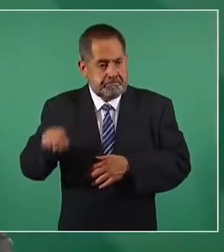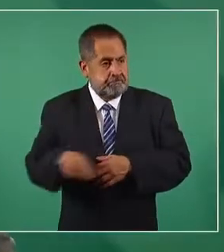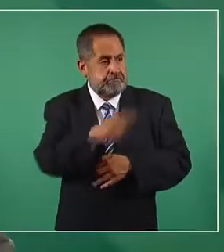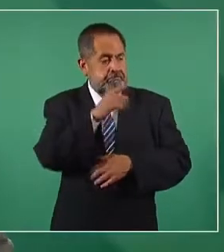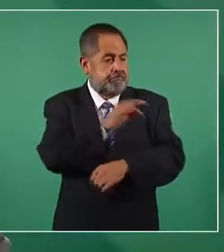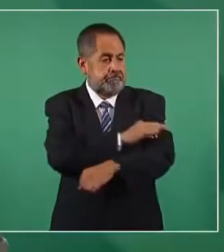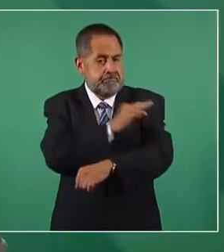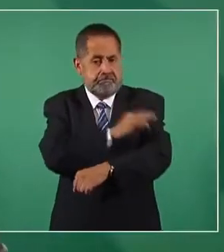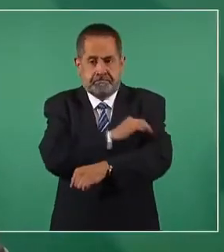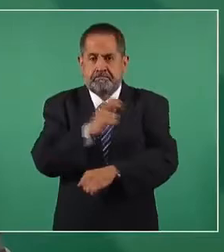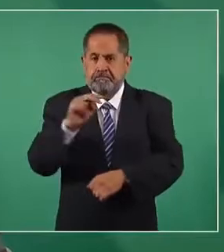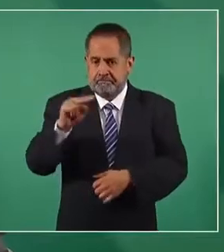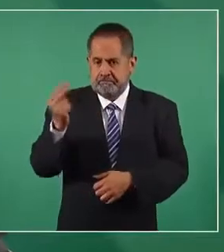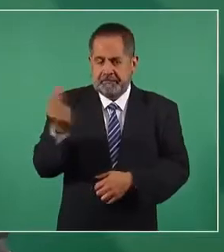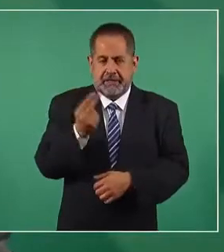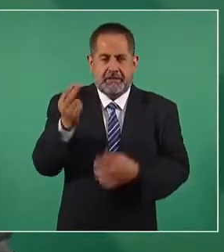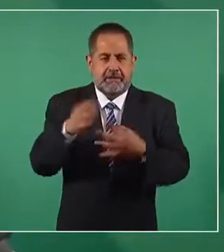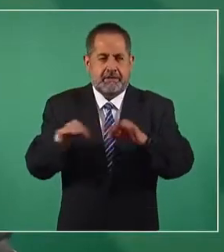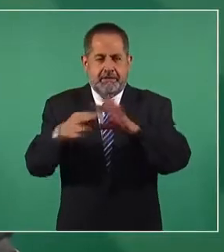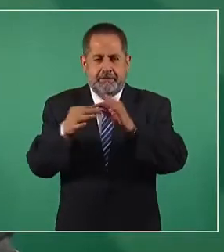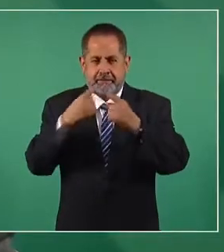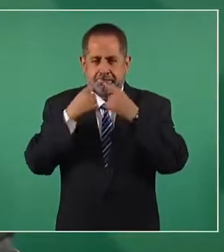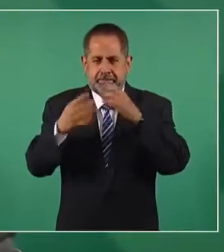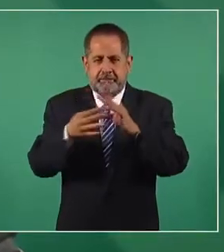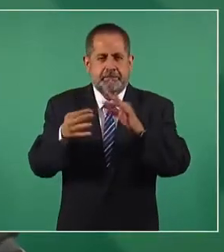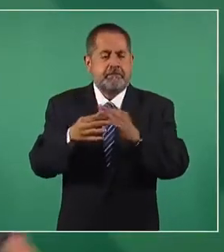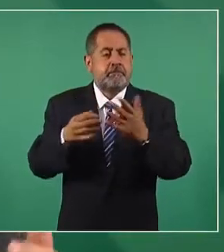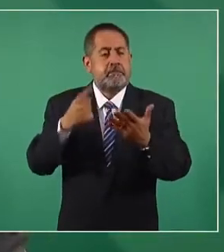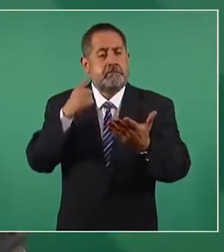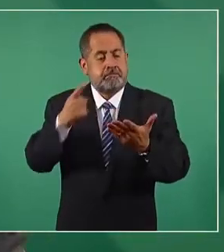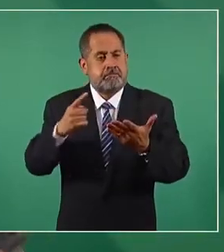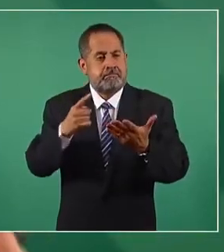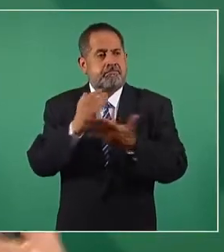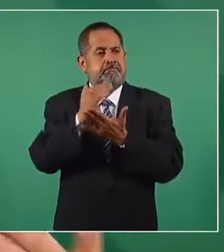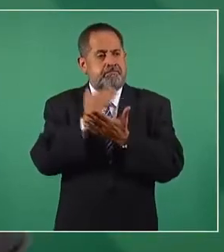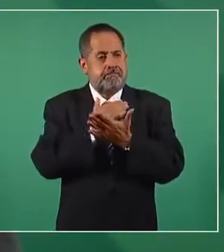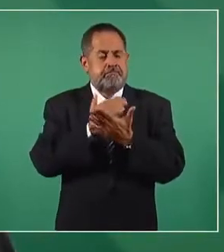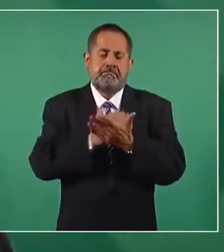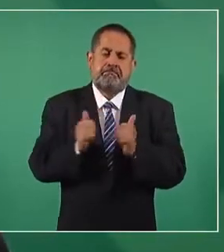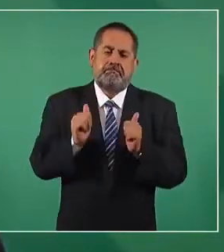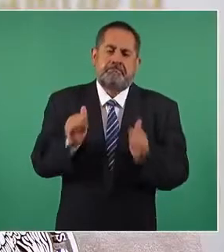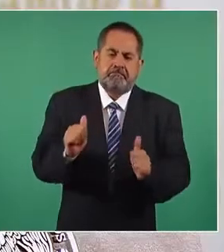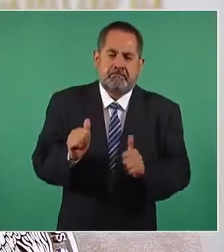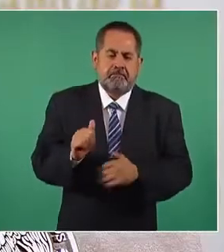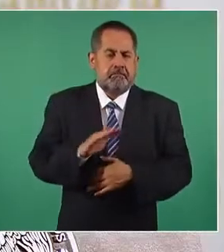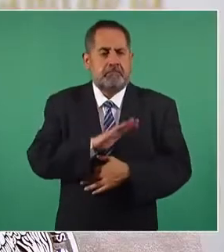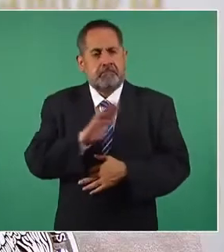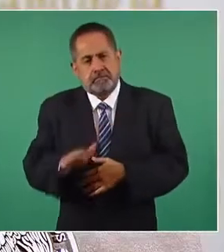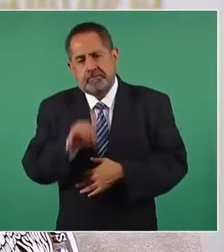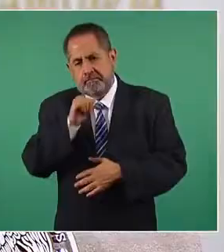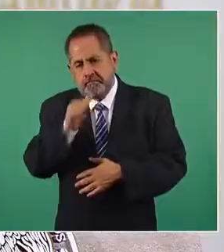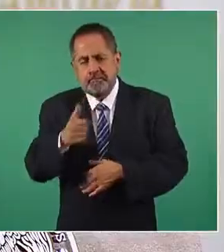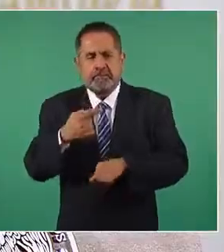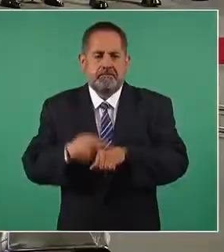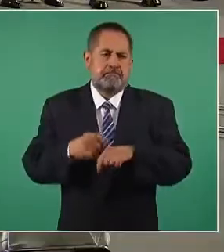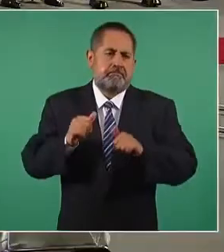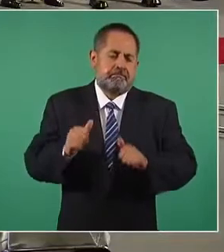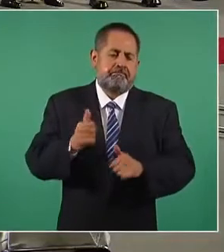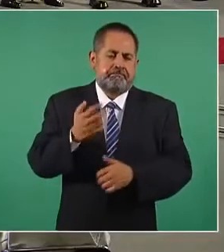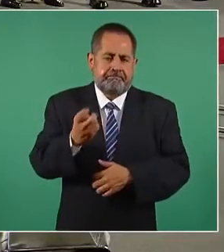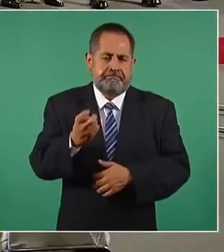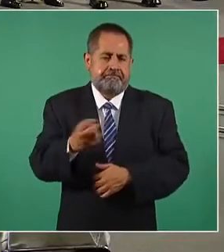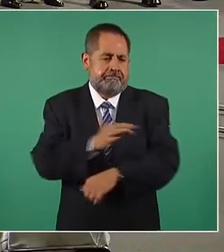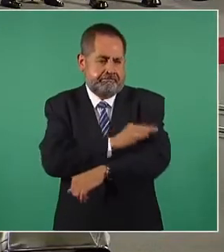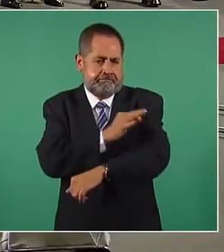protección específica más efectiva para reducir la mortalidad y el riesgo de enfermedad grave. Esto es todo,